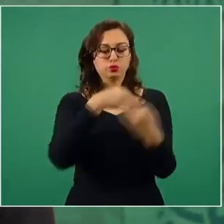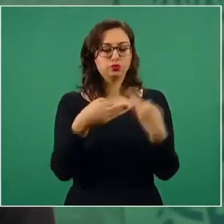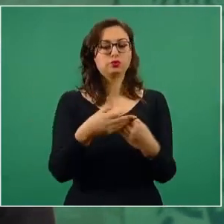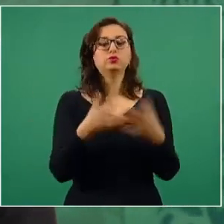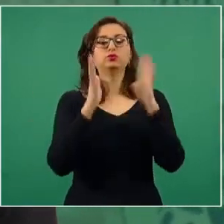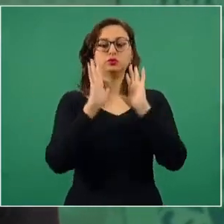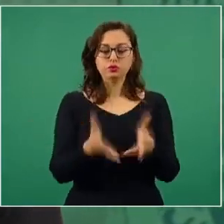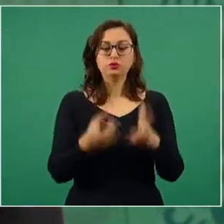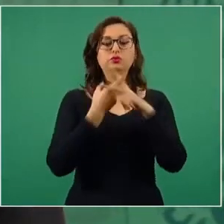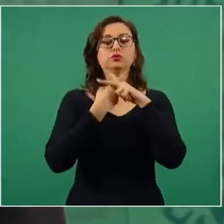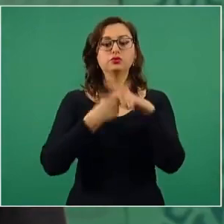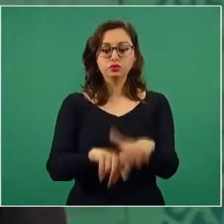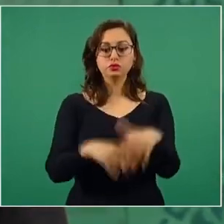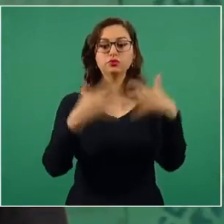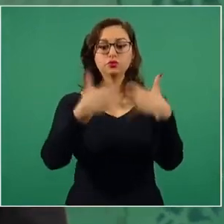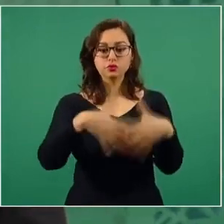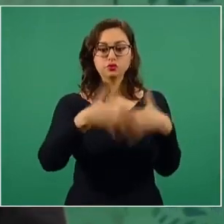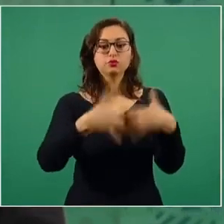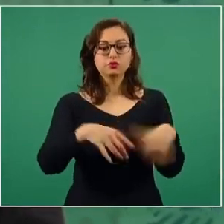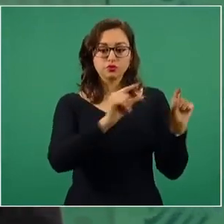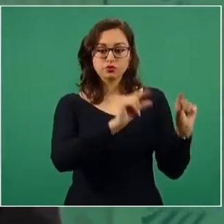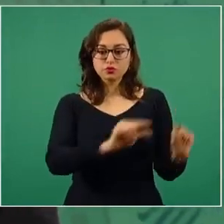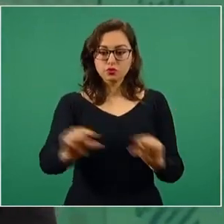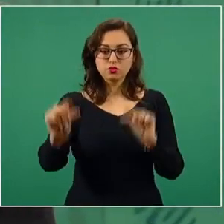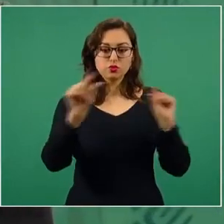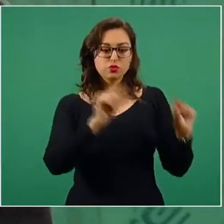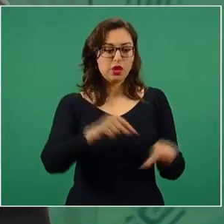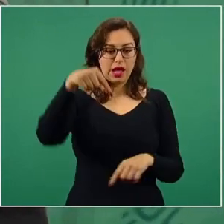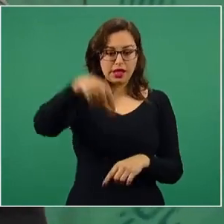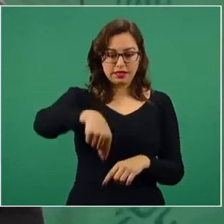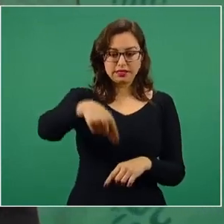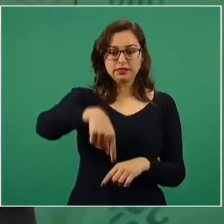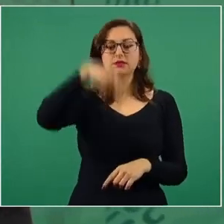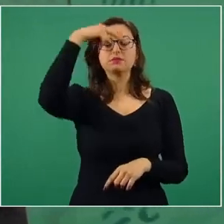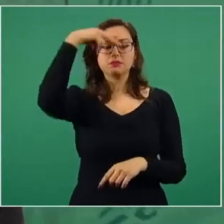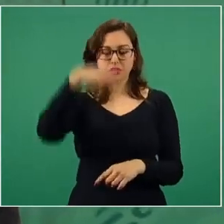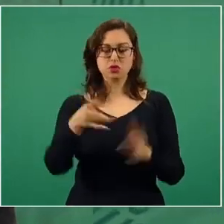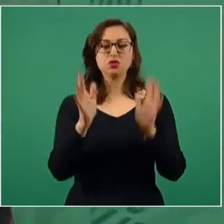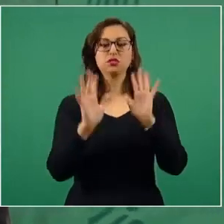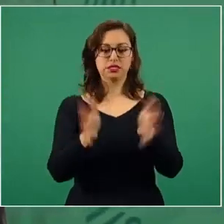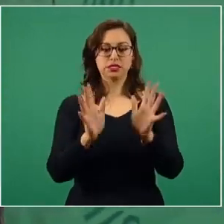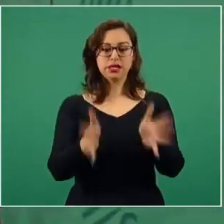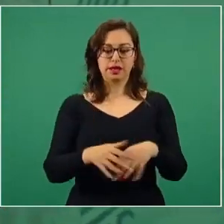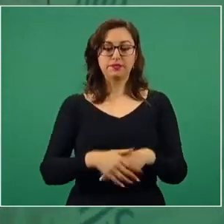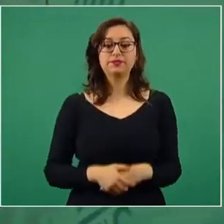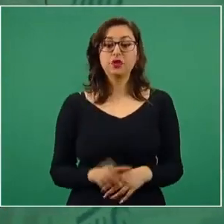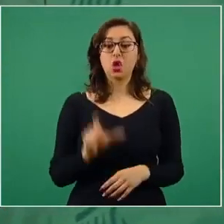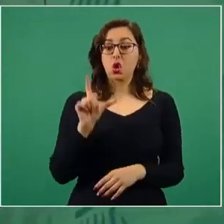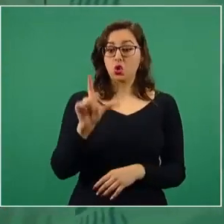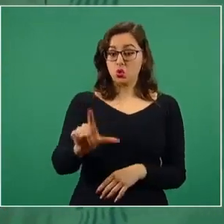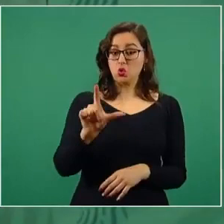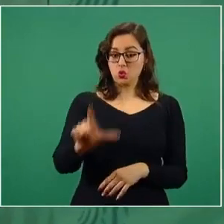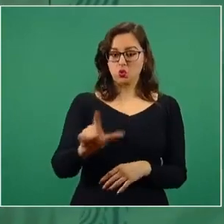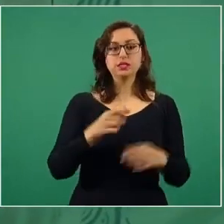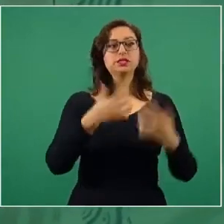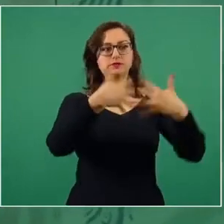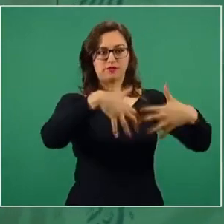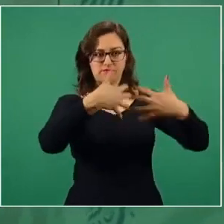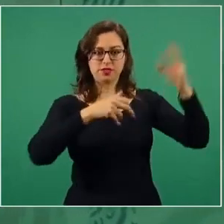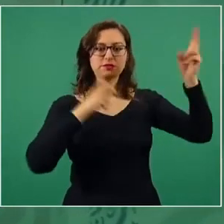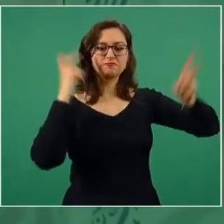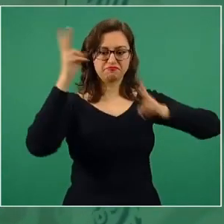está envasando en nuestro país. El lunes se va a hacer una visita a la